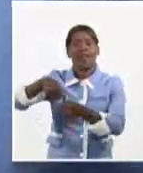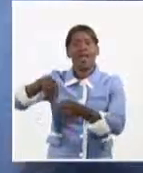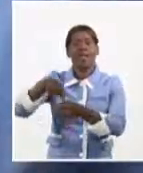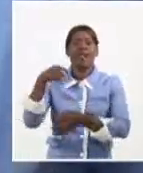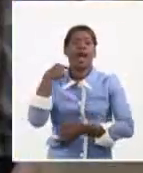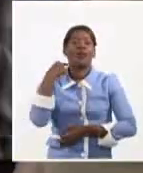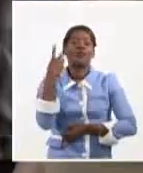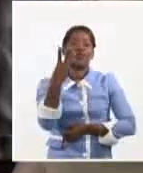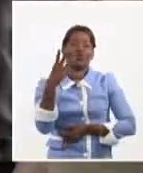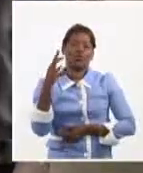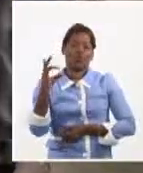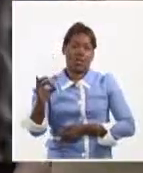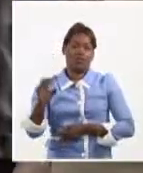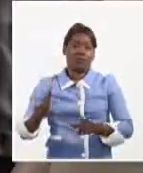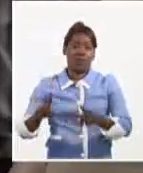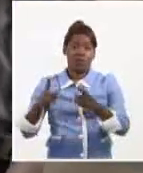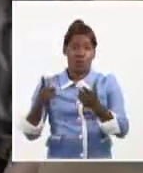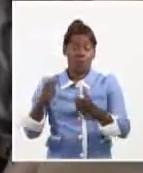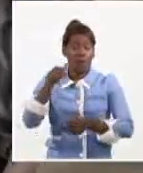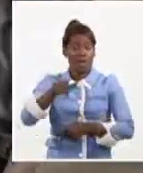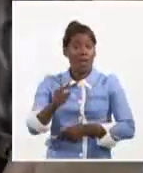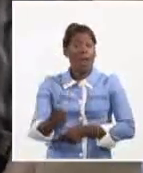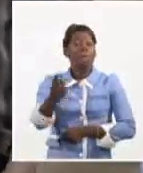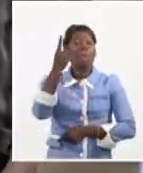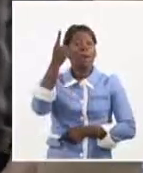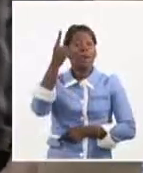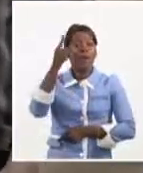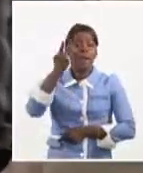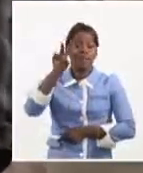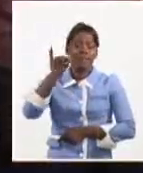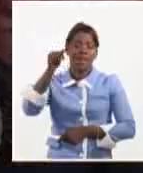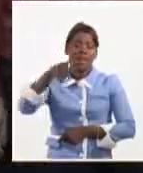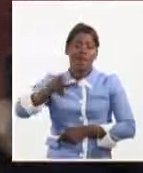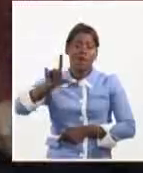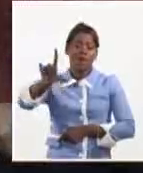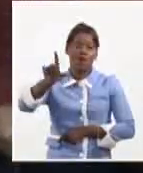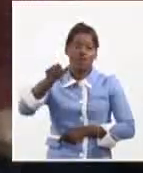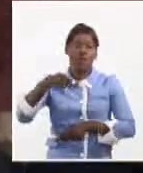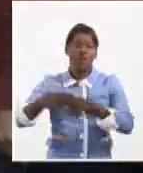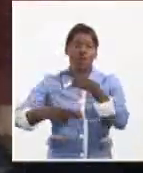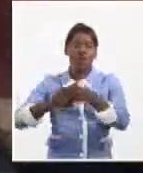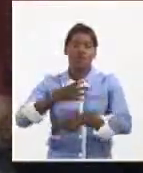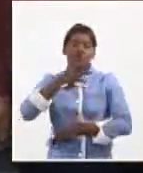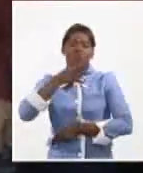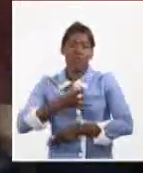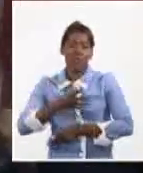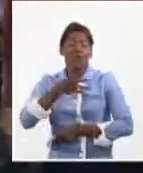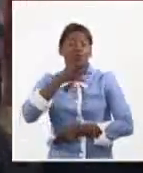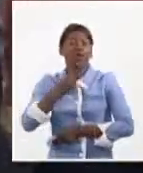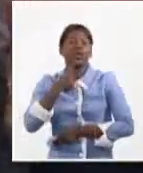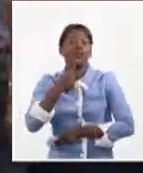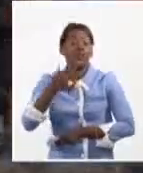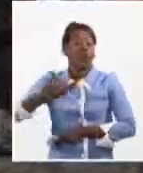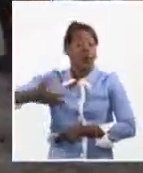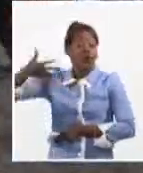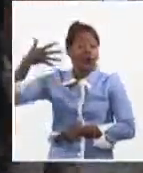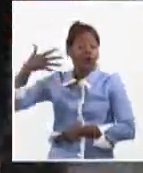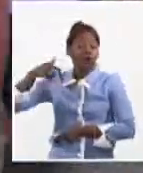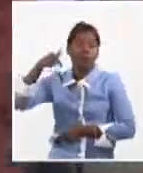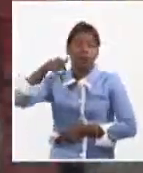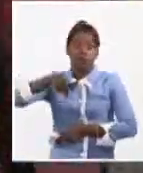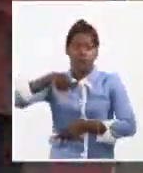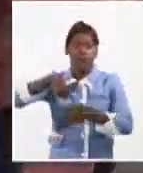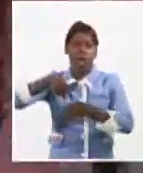central por el 26 de julio, donde el general de ejército expresó la frase "sí se puede", y la decisión de los pineros de luchar por un